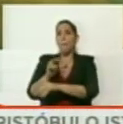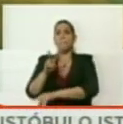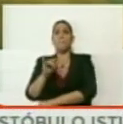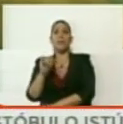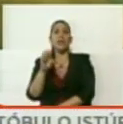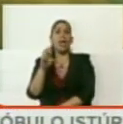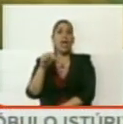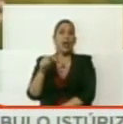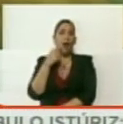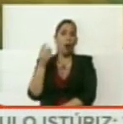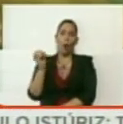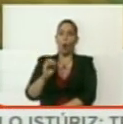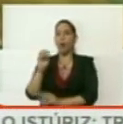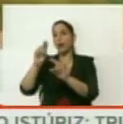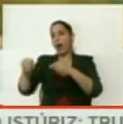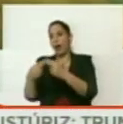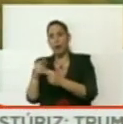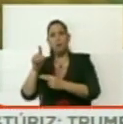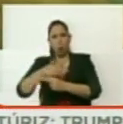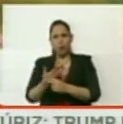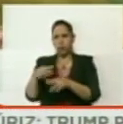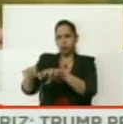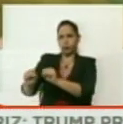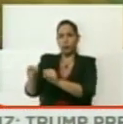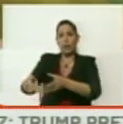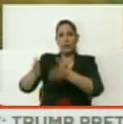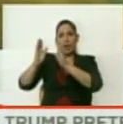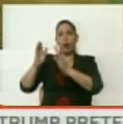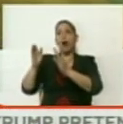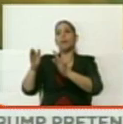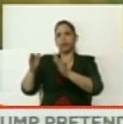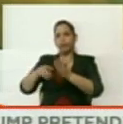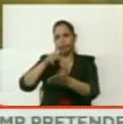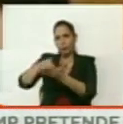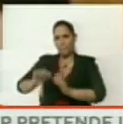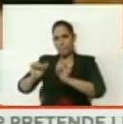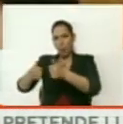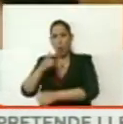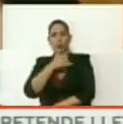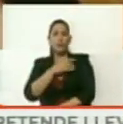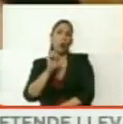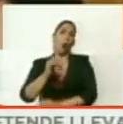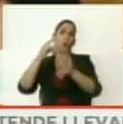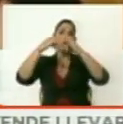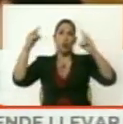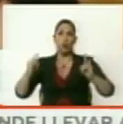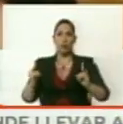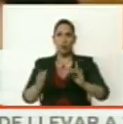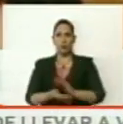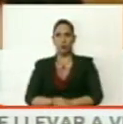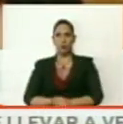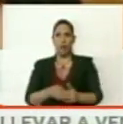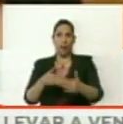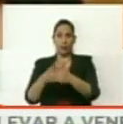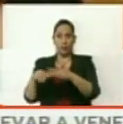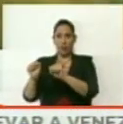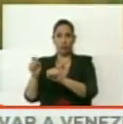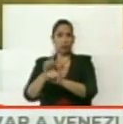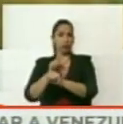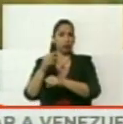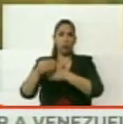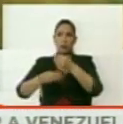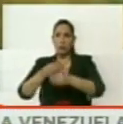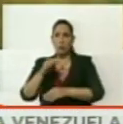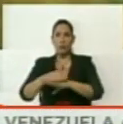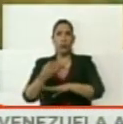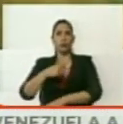nadie? Hemos podido tomar esa sede y montar allí una universidad o un museo antiimperialista. No lo hicimos porque